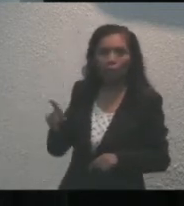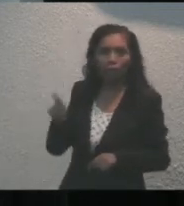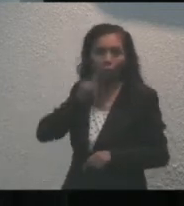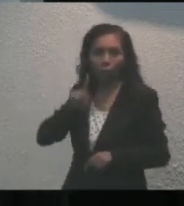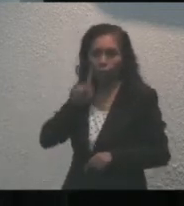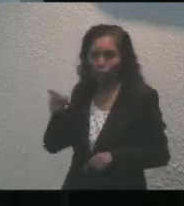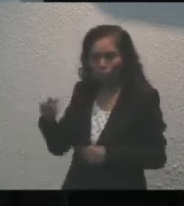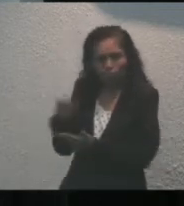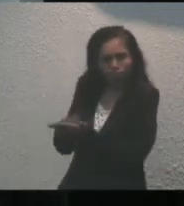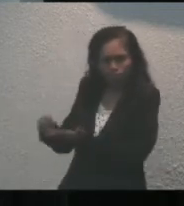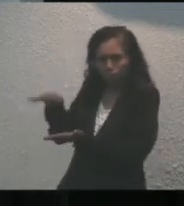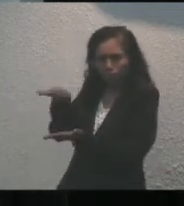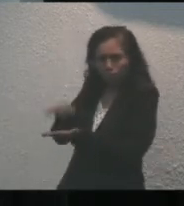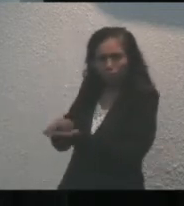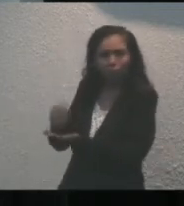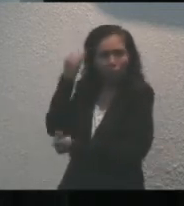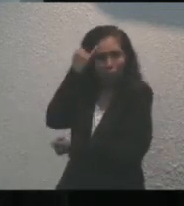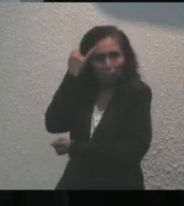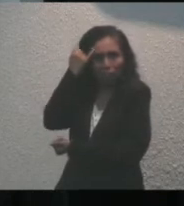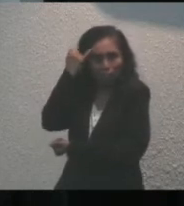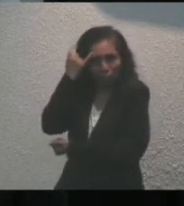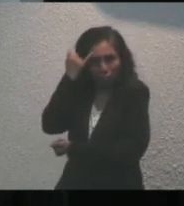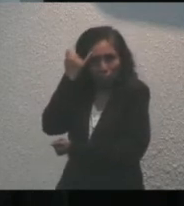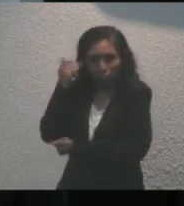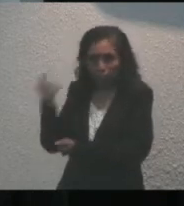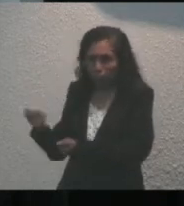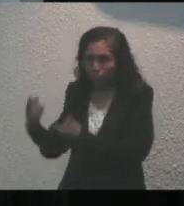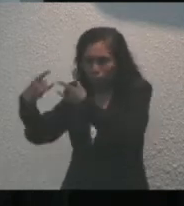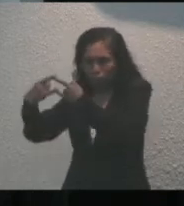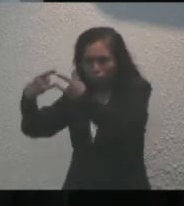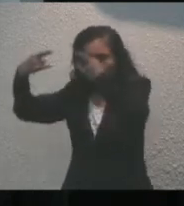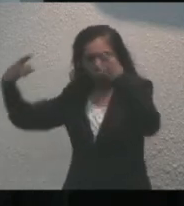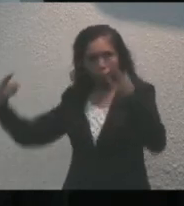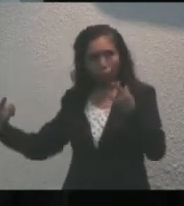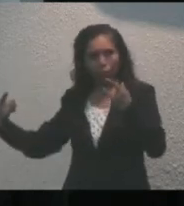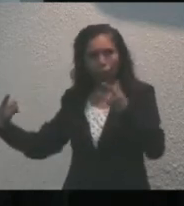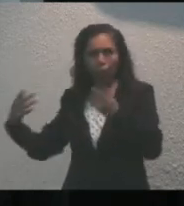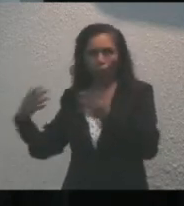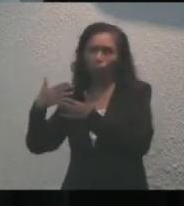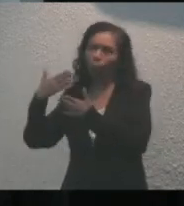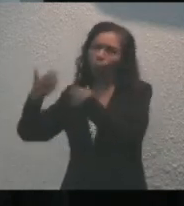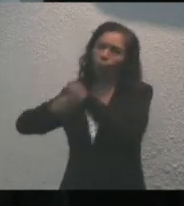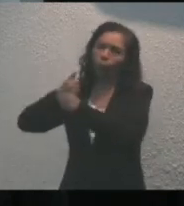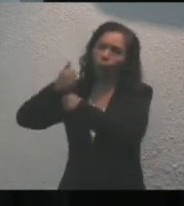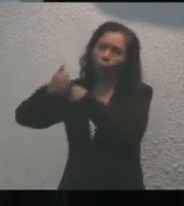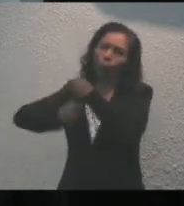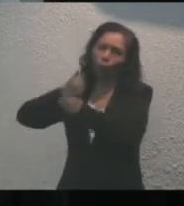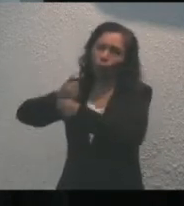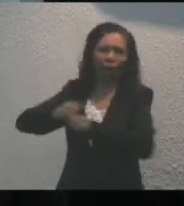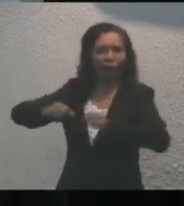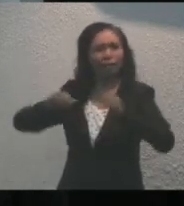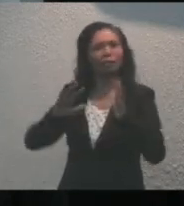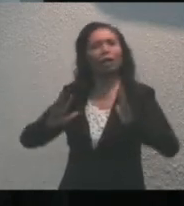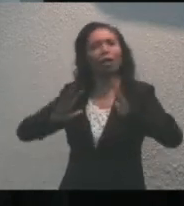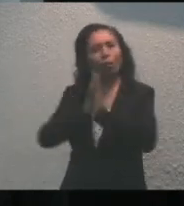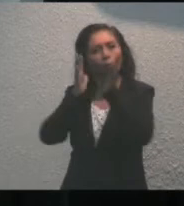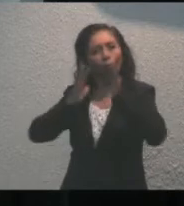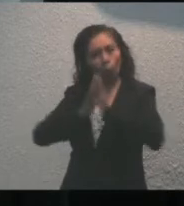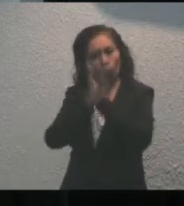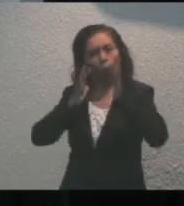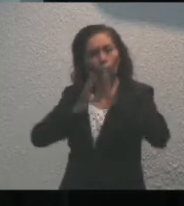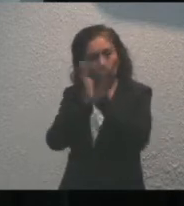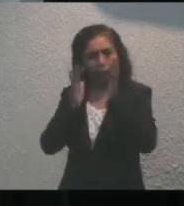las mujeres indígenas con su aporte histórico durante la lucha social maya, también conocida como la